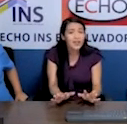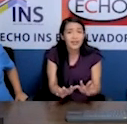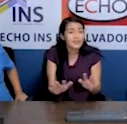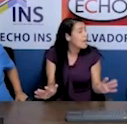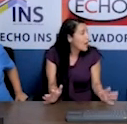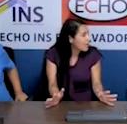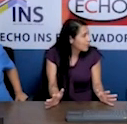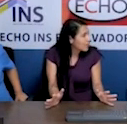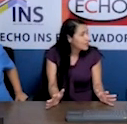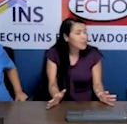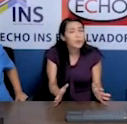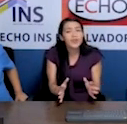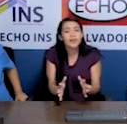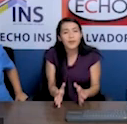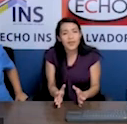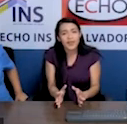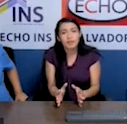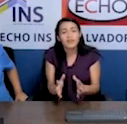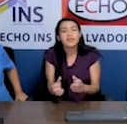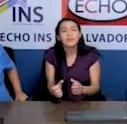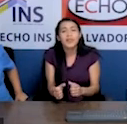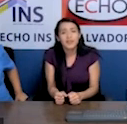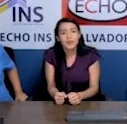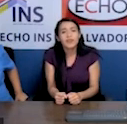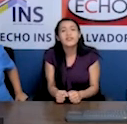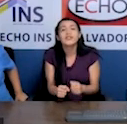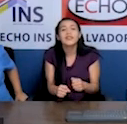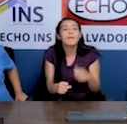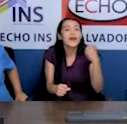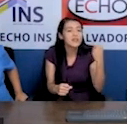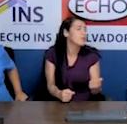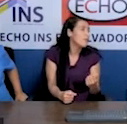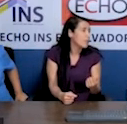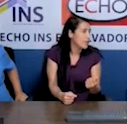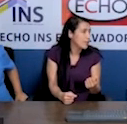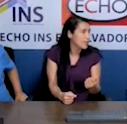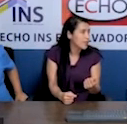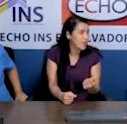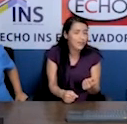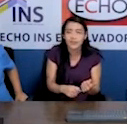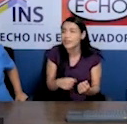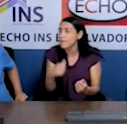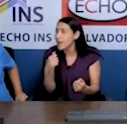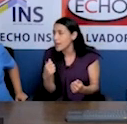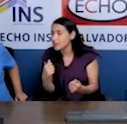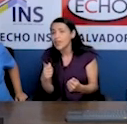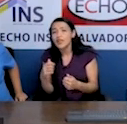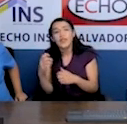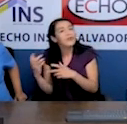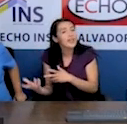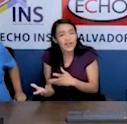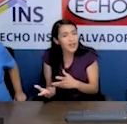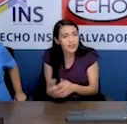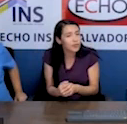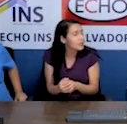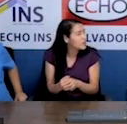salud sea malo, sino porque también el paciente paliativo necesita más que una ampolla de morfina, necesita más